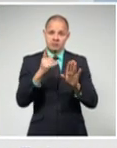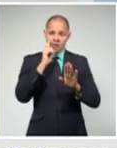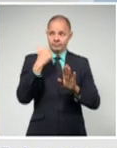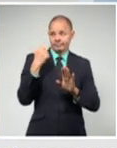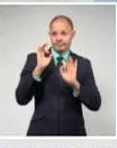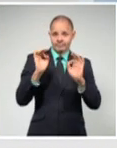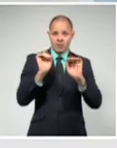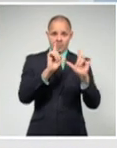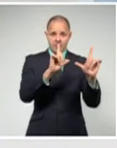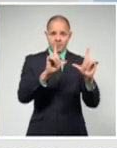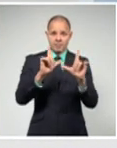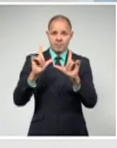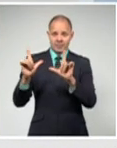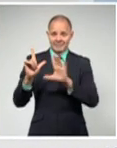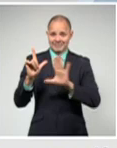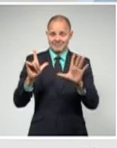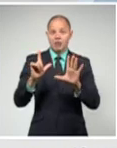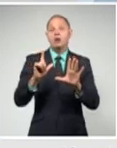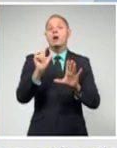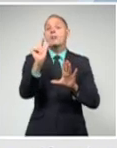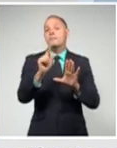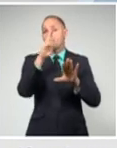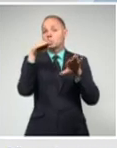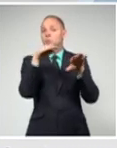21.658 personas ingresadas